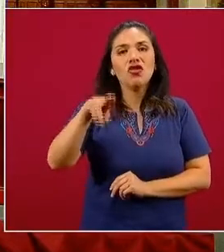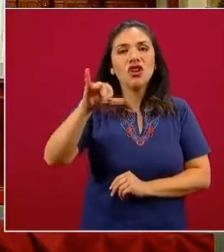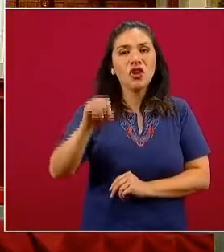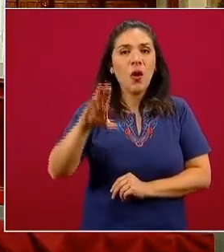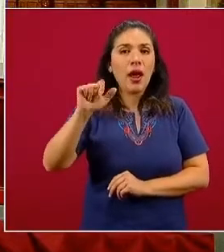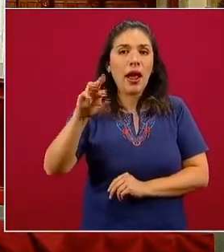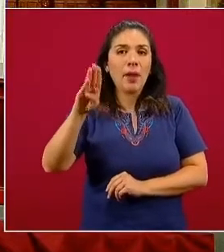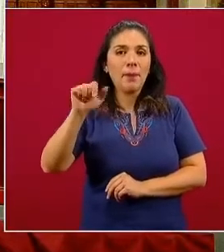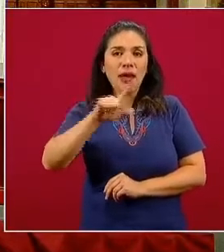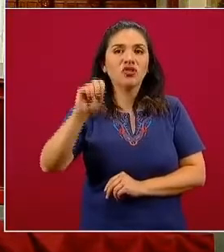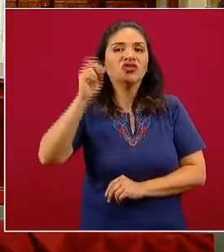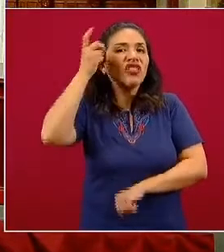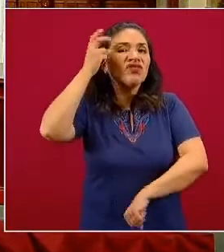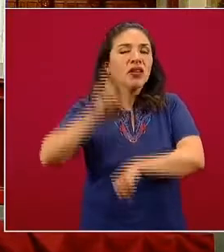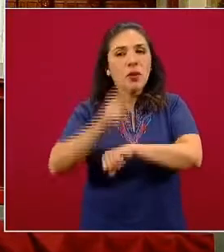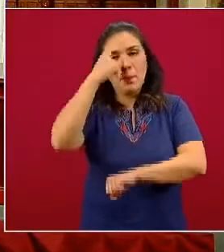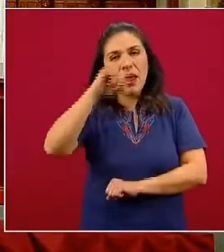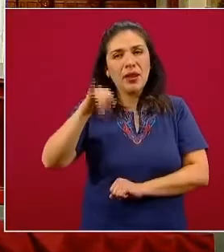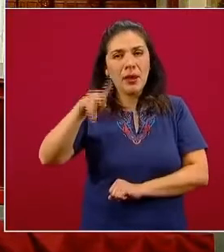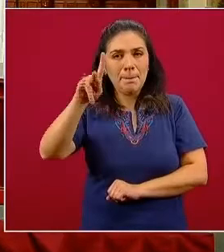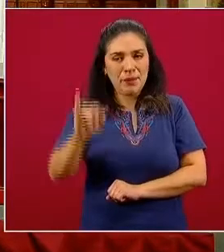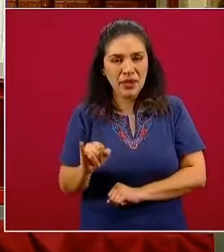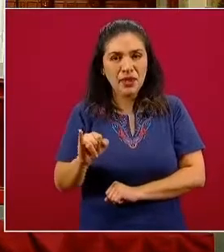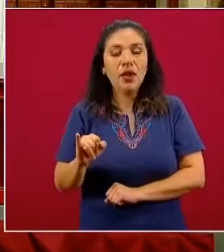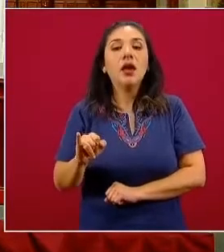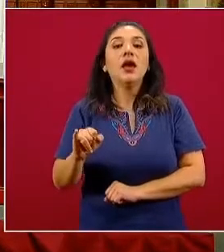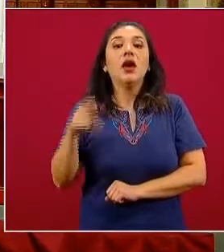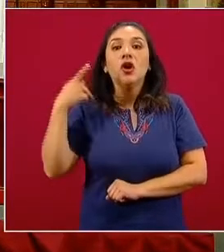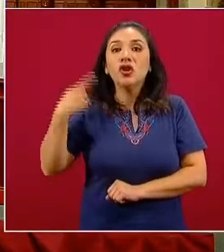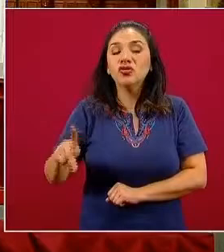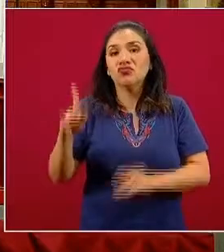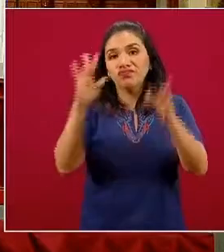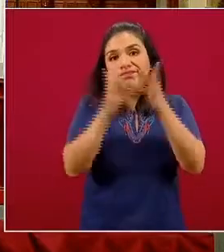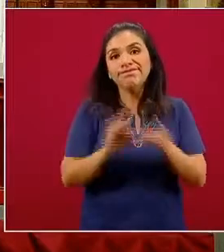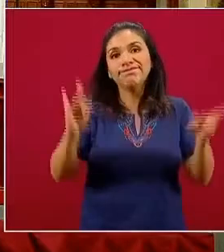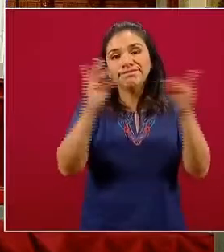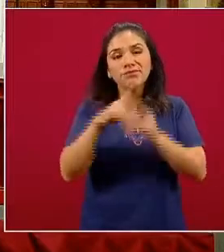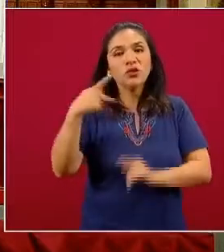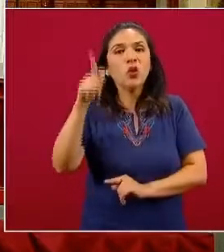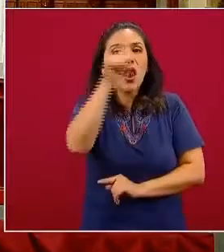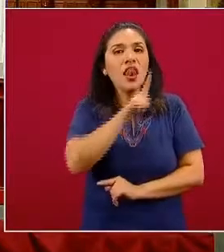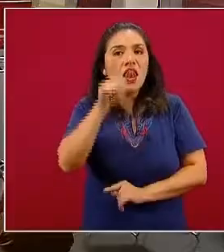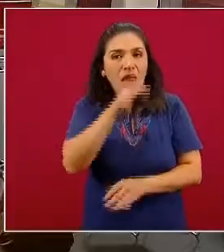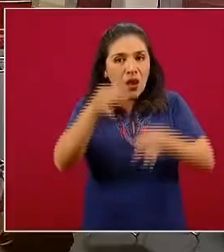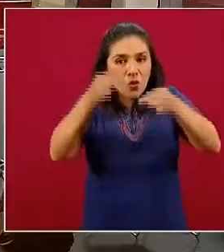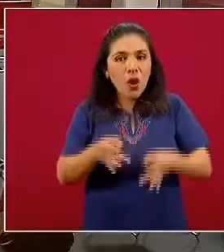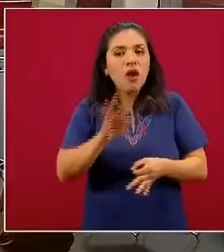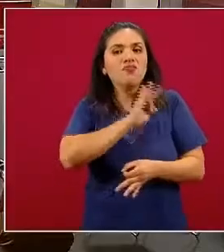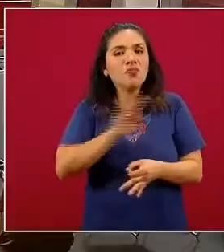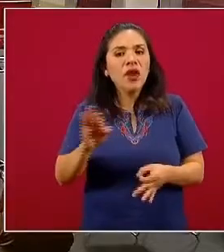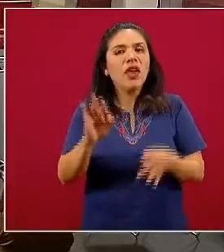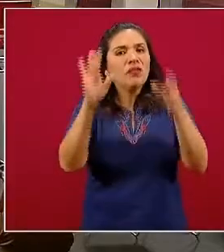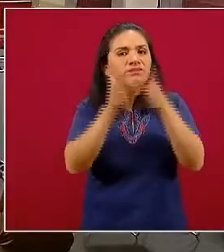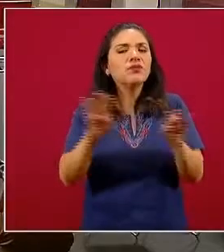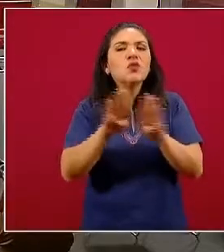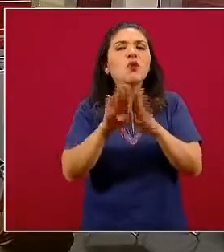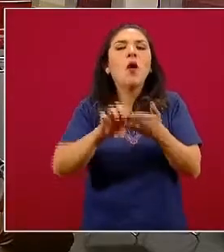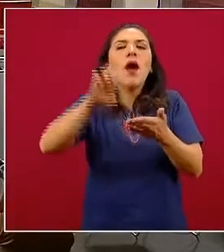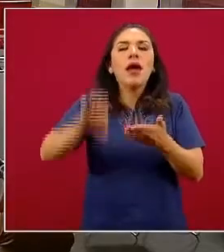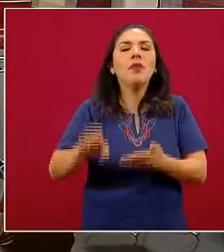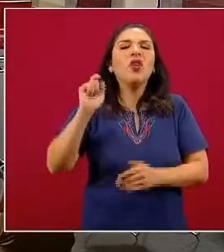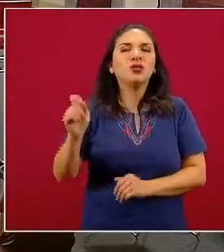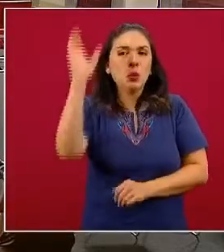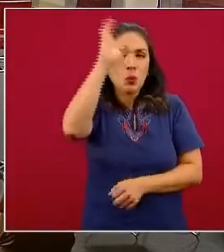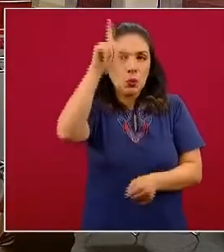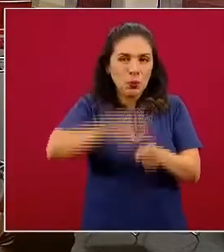Querido Mardonio, director general de Culturas Populares, en voz propia, en lengua propia, nos podrá dar un ejemplo de esta